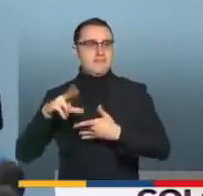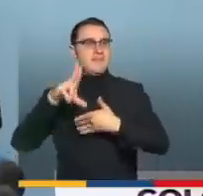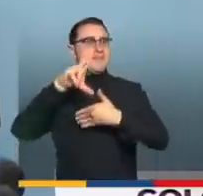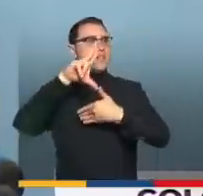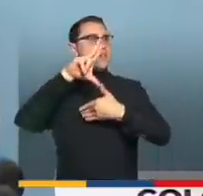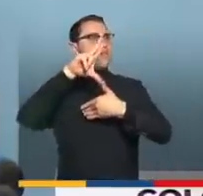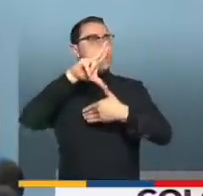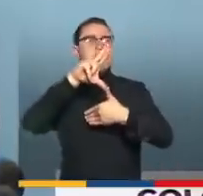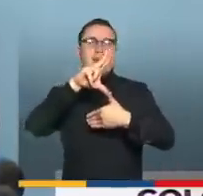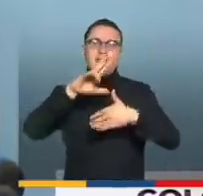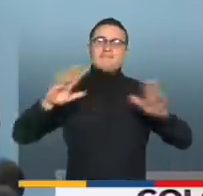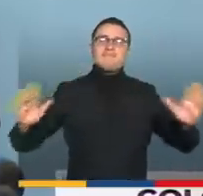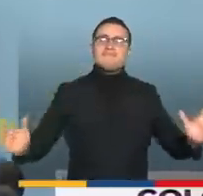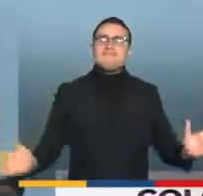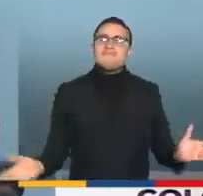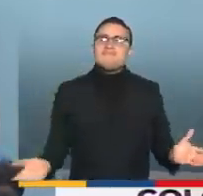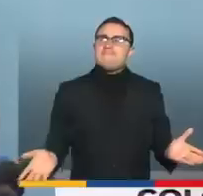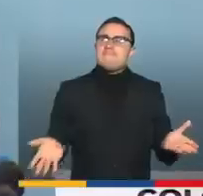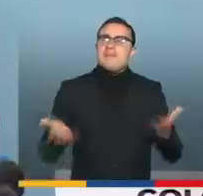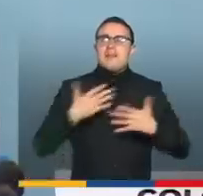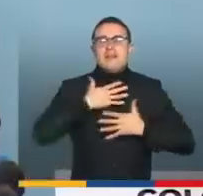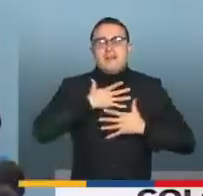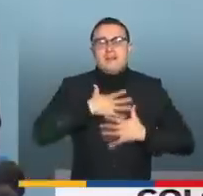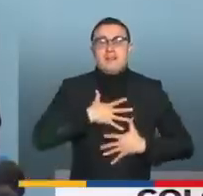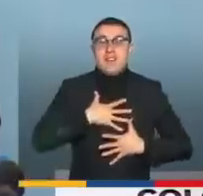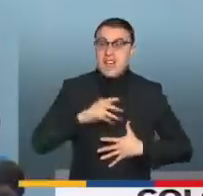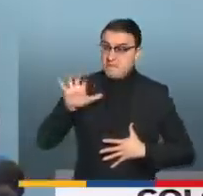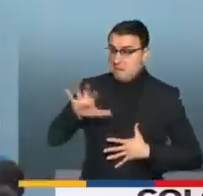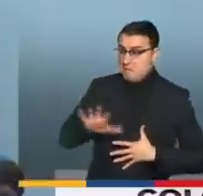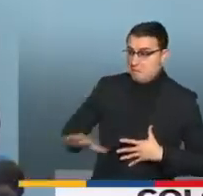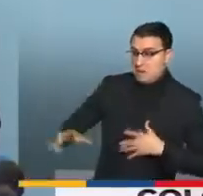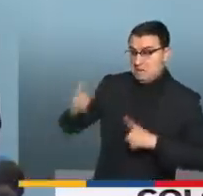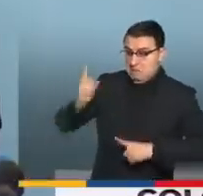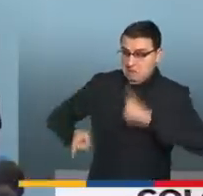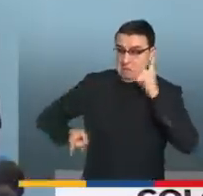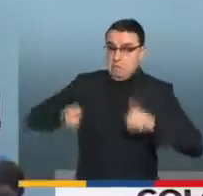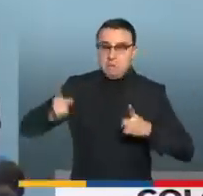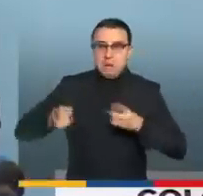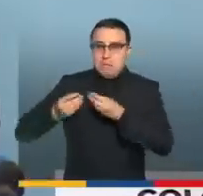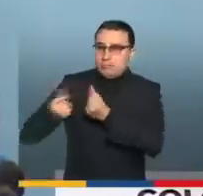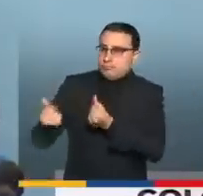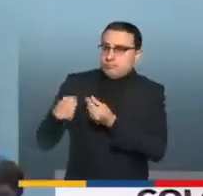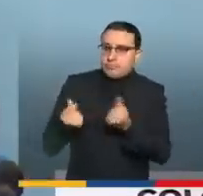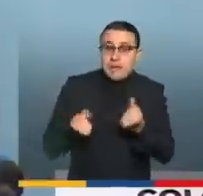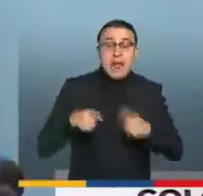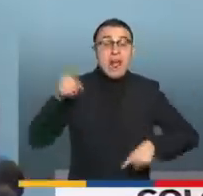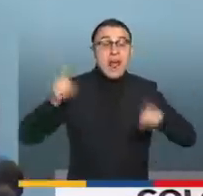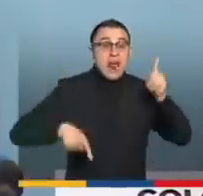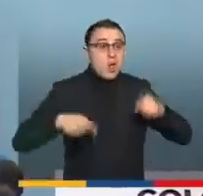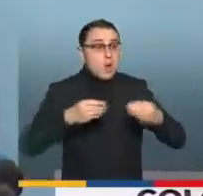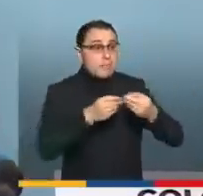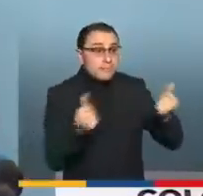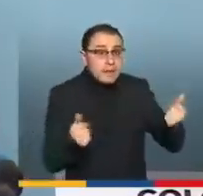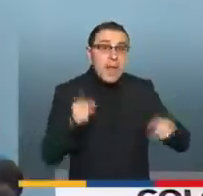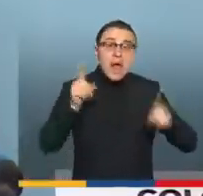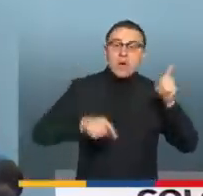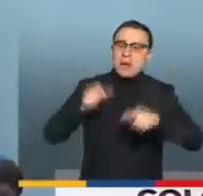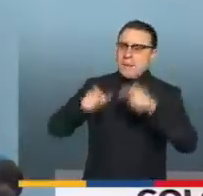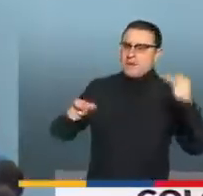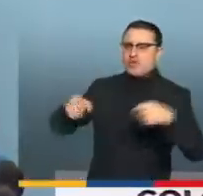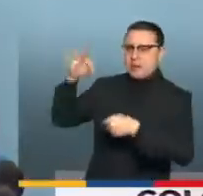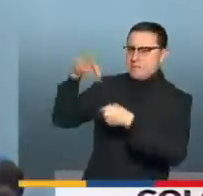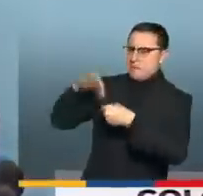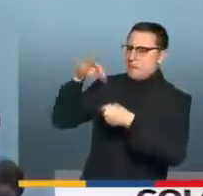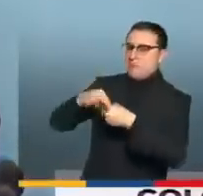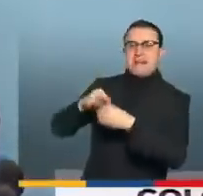latinoamericana. Se acabaron las dictaduras, fueron retrocediendo, unas por sí mismas, otras porque los pueblos